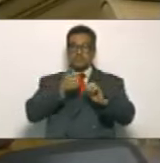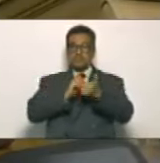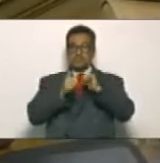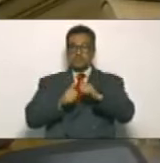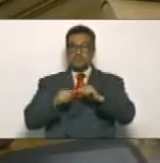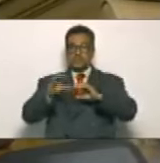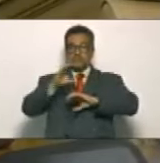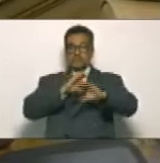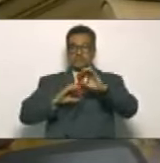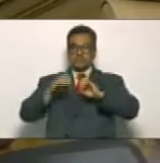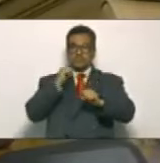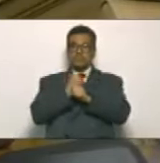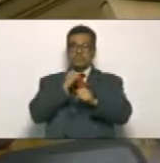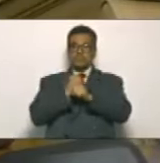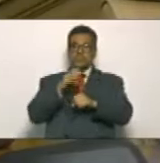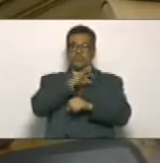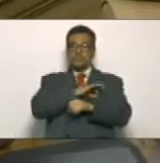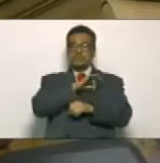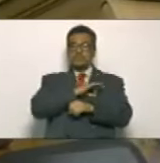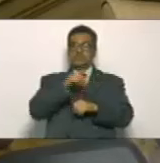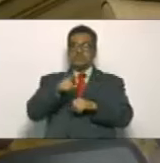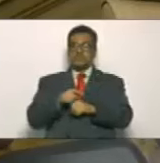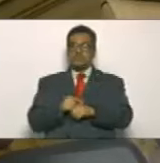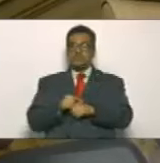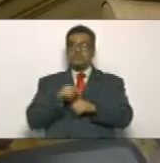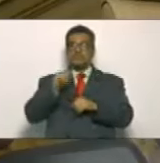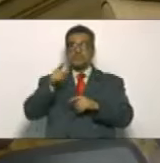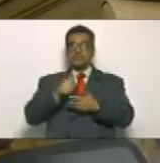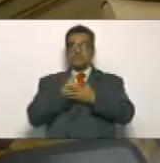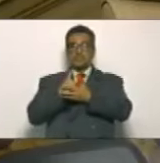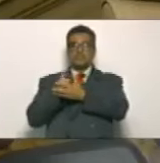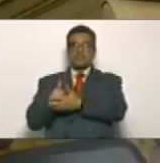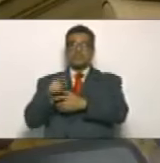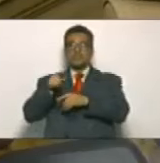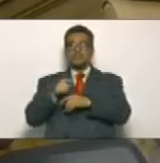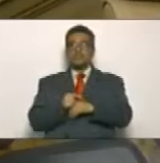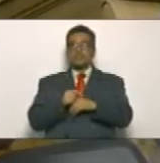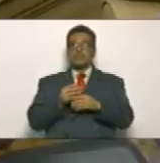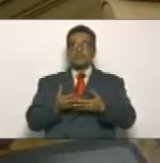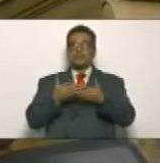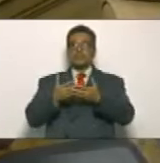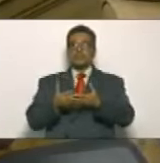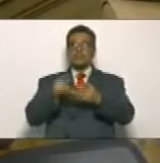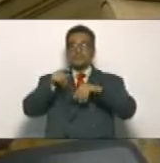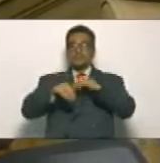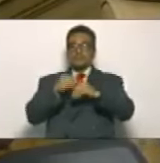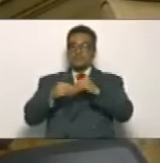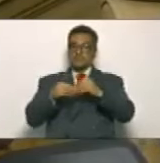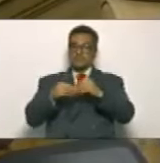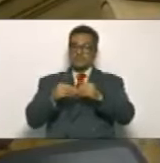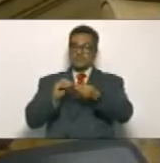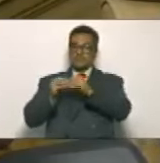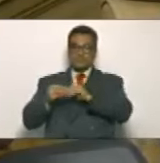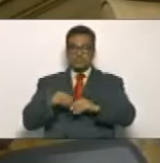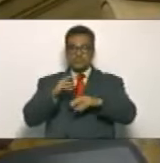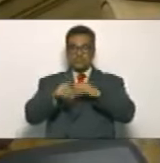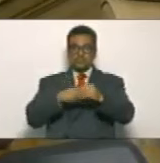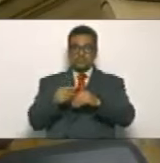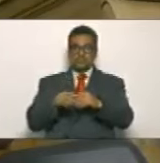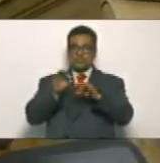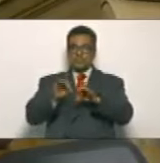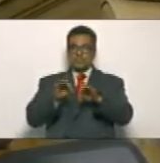deportivo, cultural, laboral y social. Tales ayudas serán otorgadas de acuerdo a las recomendaciones hechas